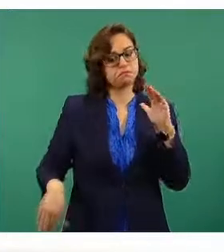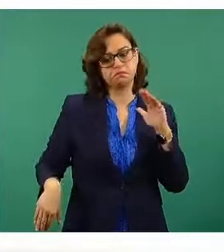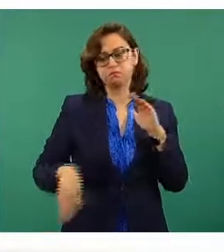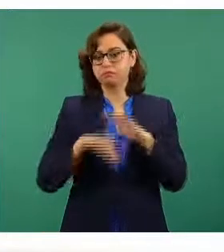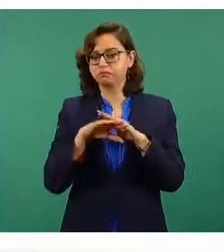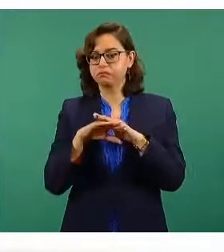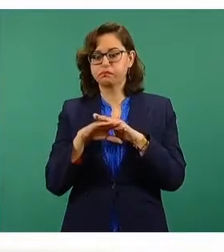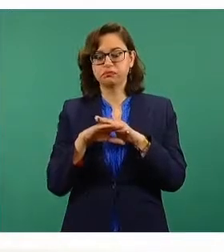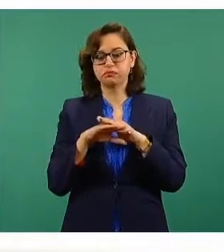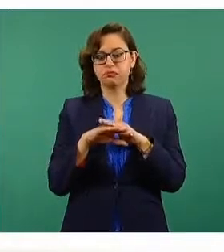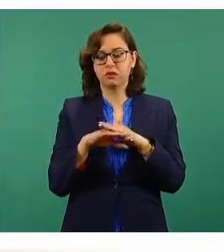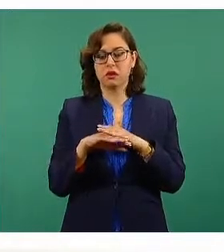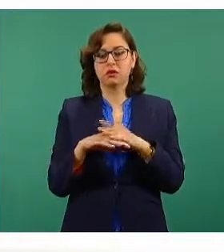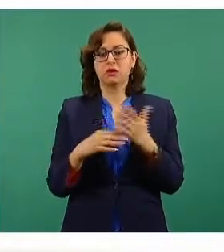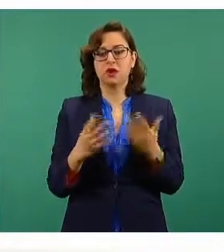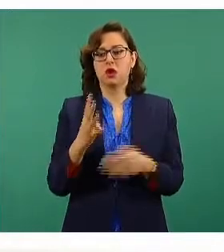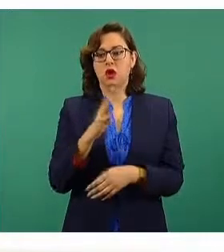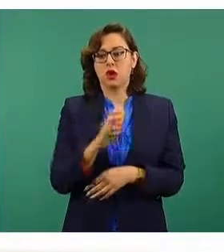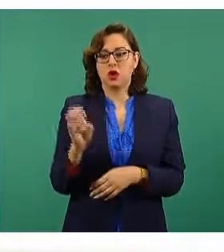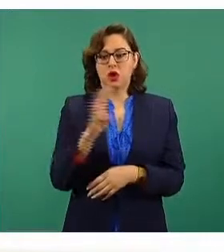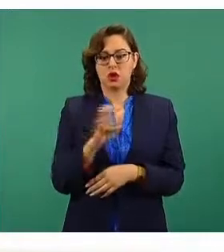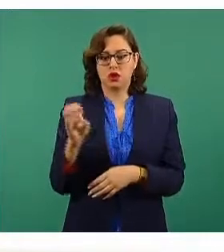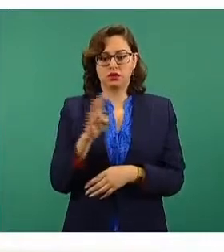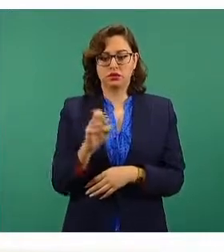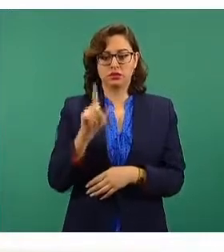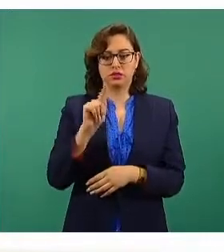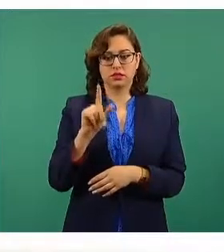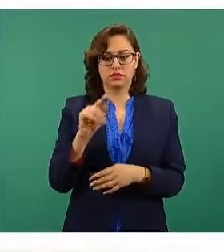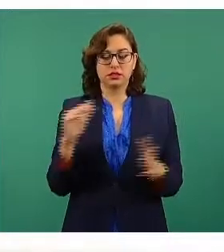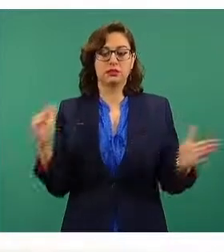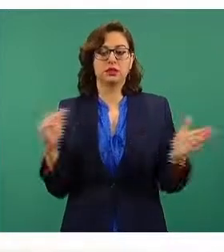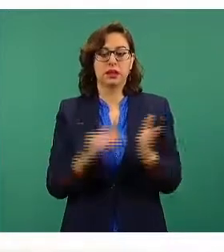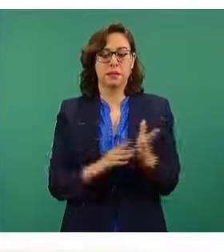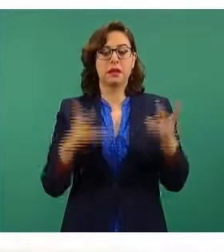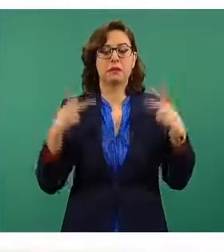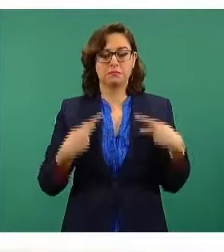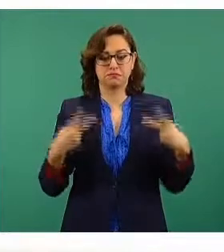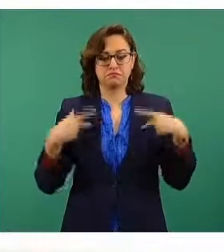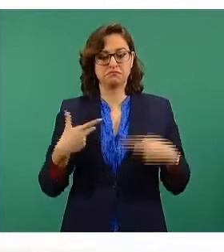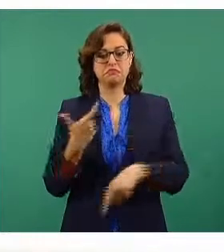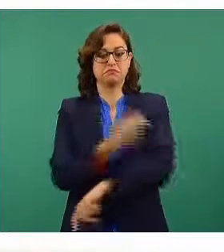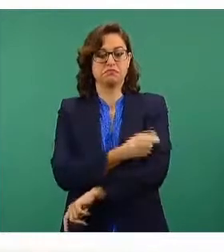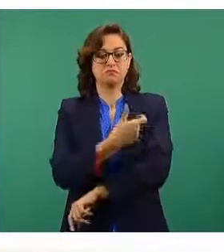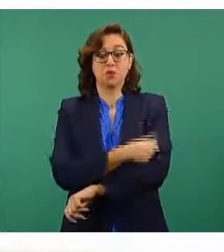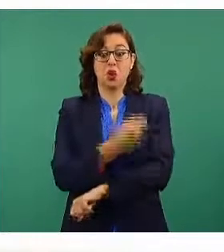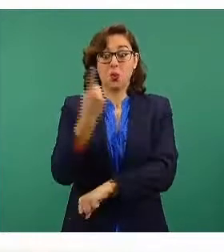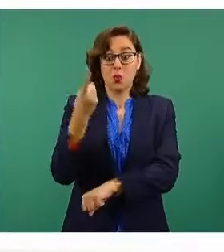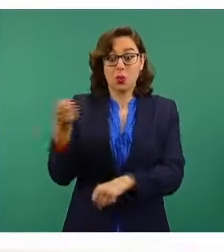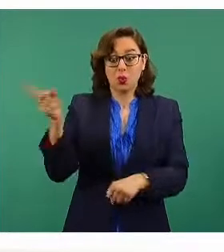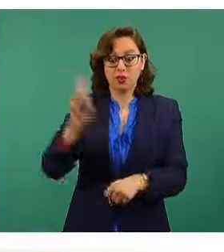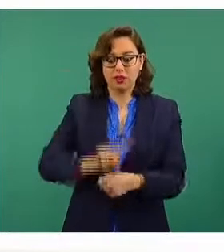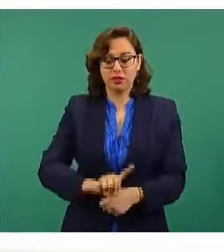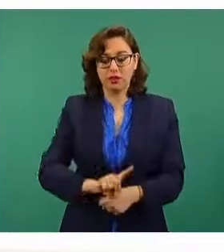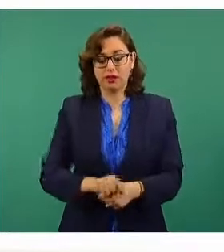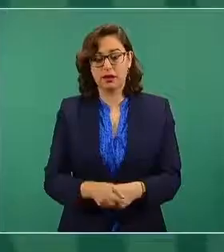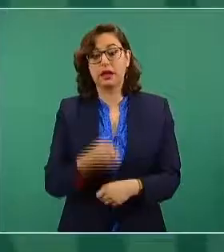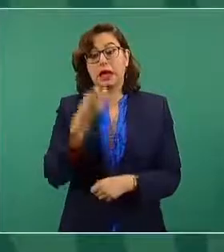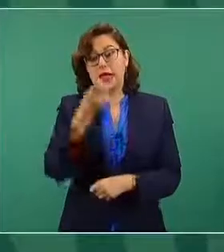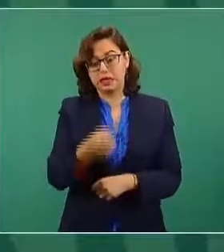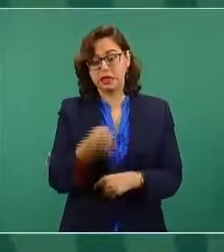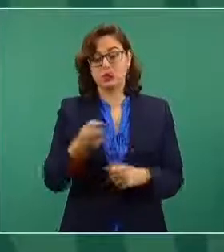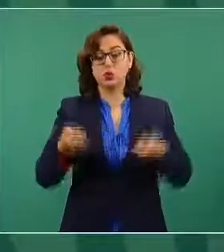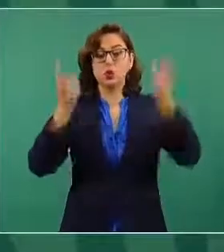máximo que hemos logrado hasta el momento, más de 470,000 personas vacunadas en un solo día. Y aspiramos a